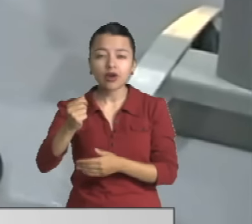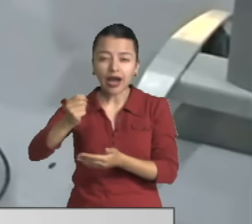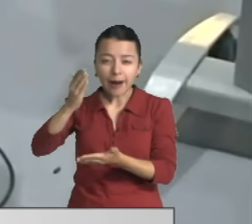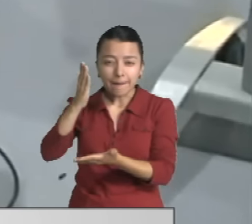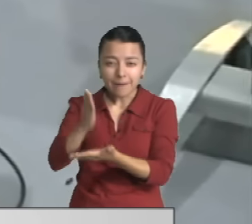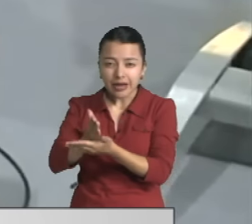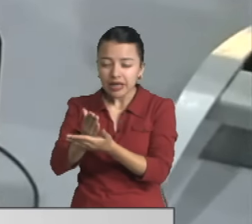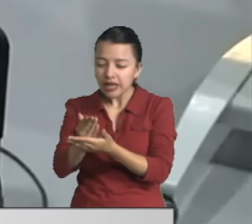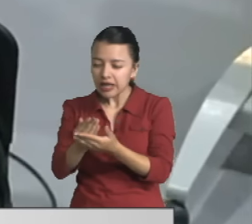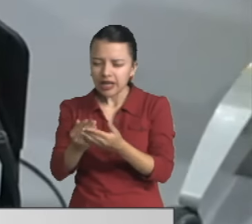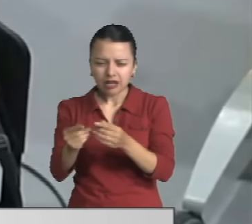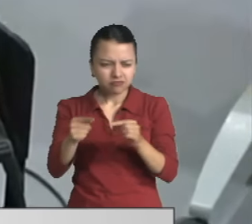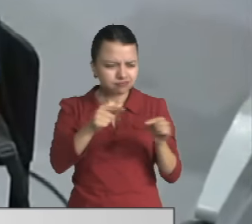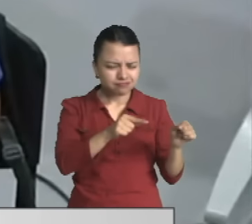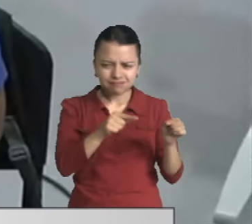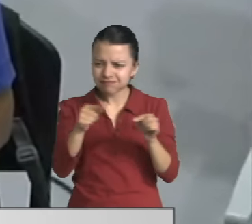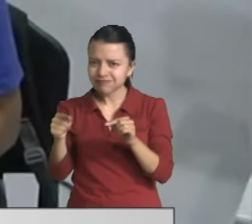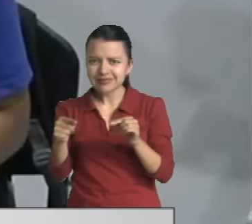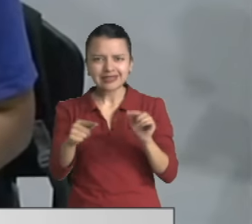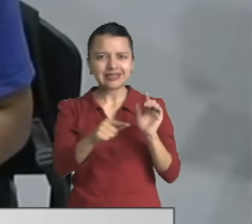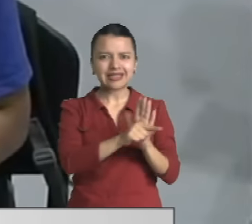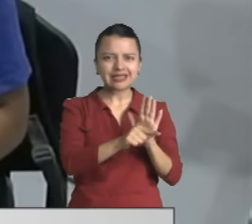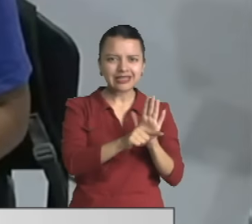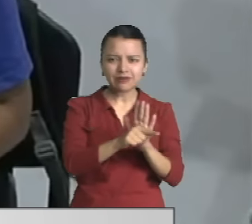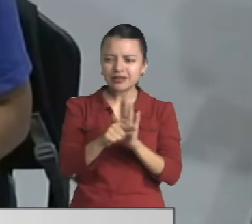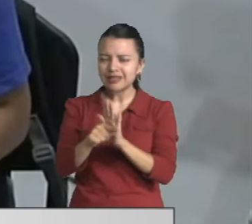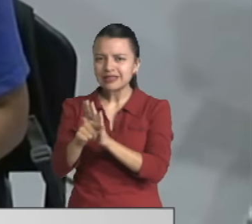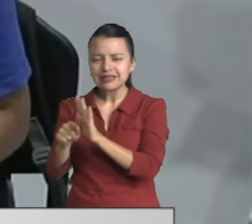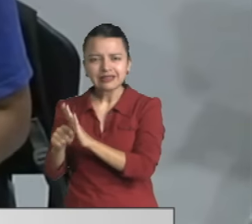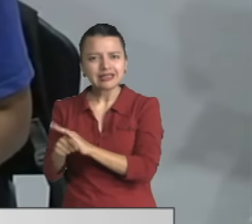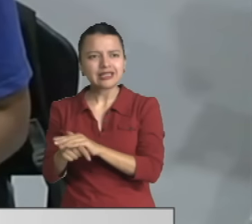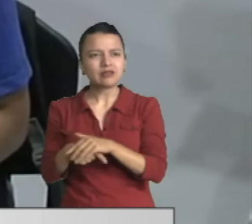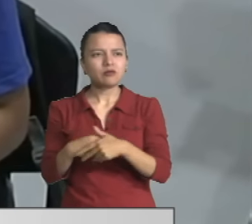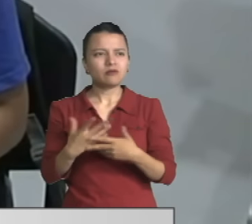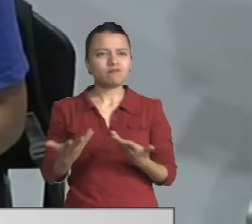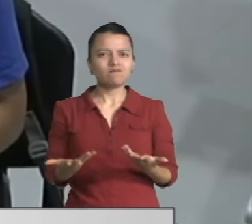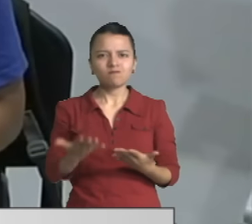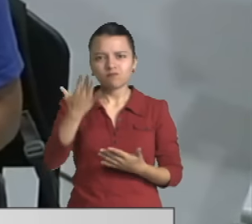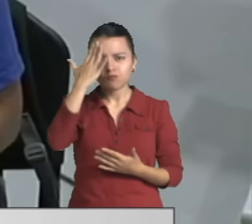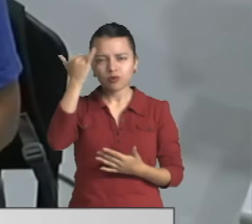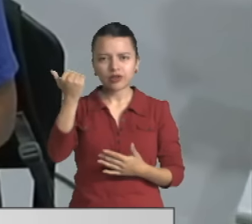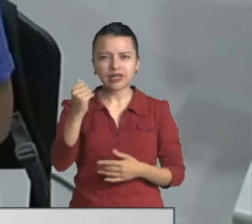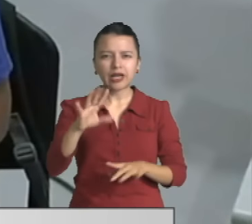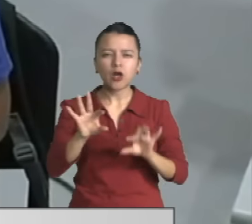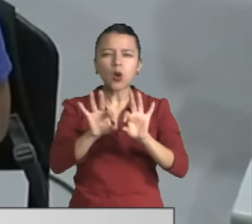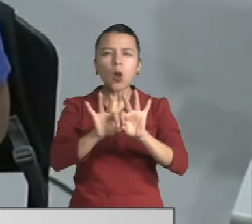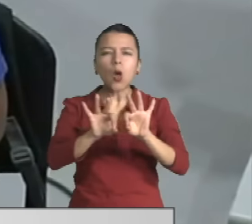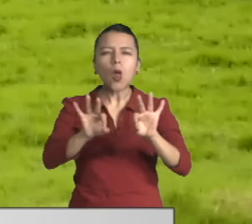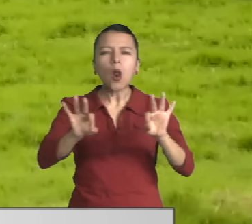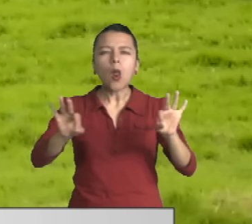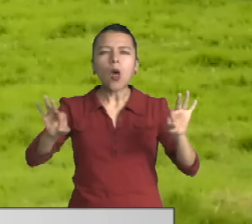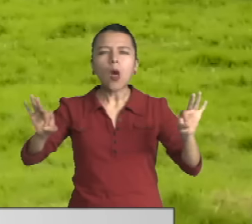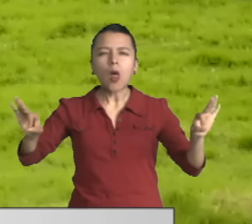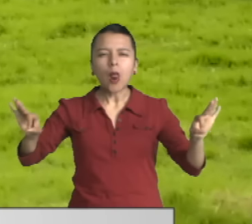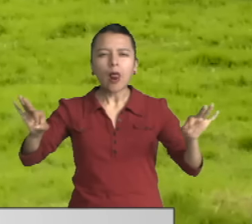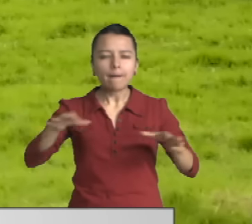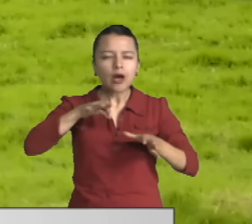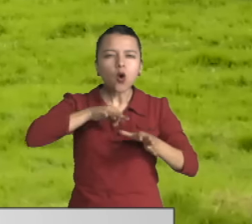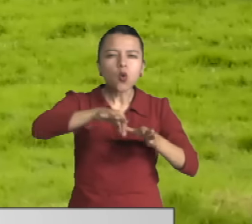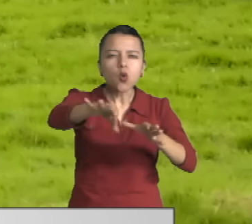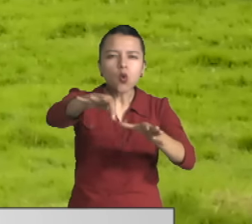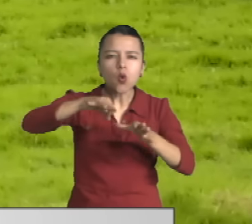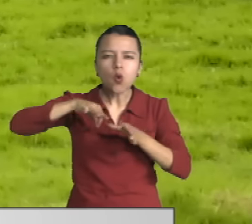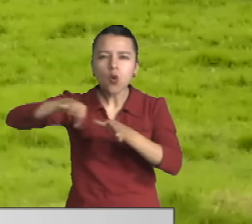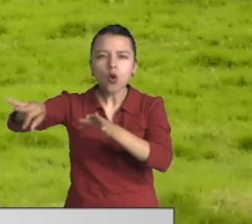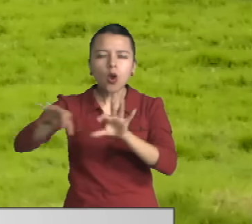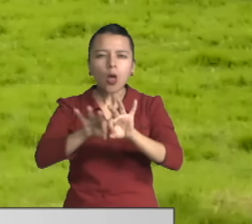aportes negativos que se encadenan precisamente también con una menor calidad de los cultivos de caña de azúcar que observamos durante este primer semestre del año.